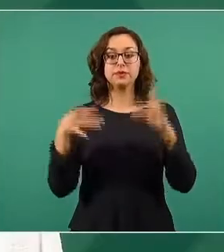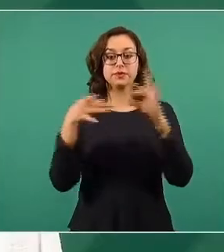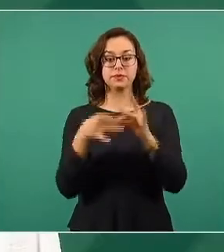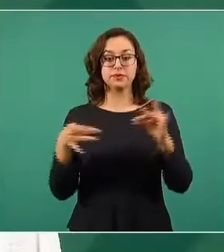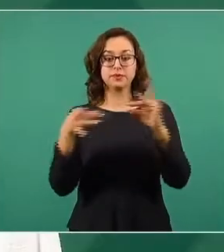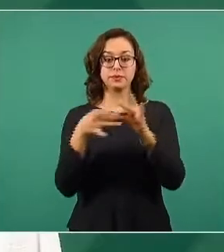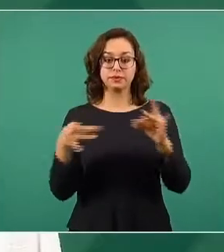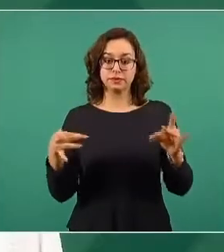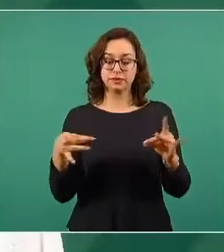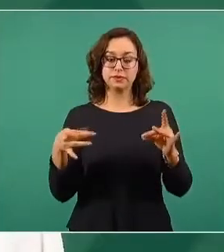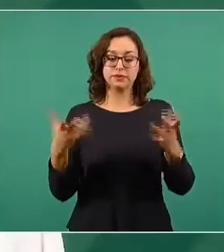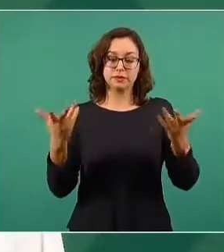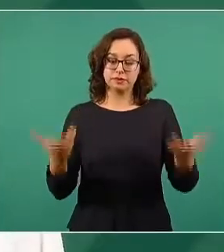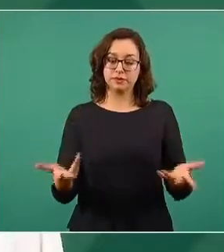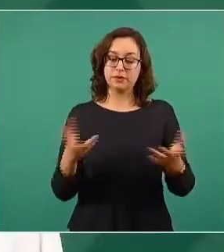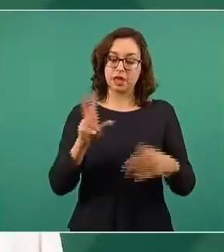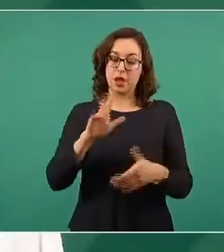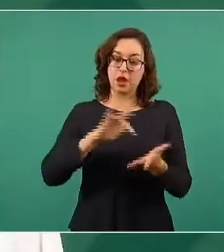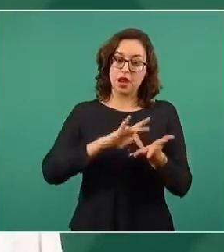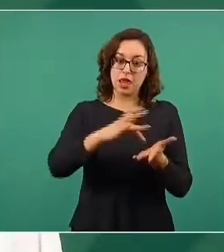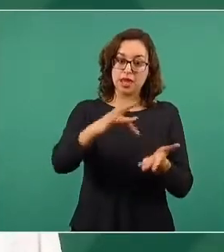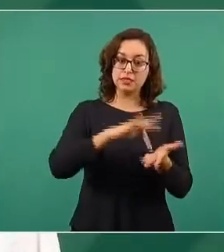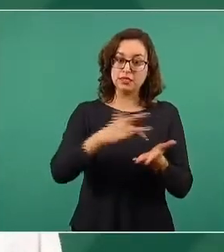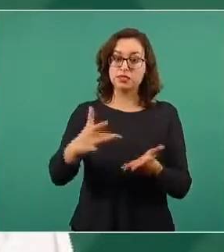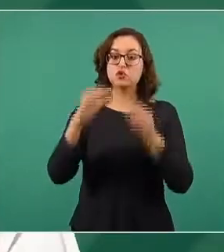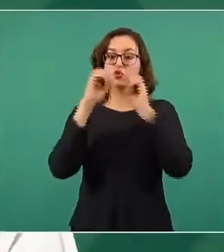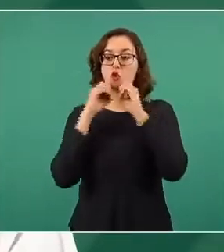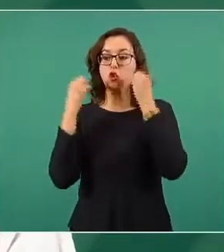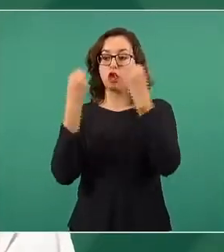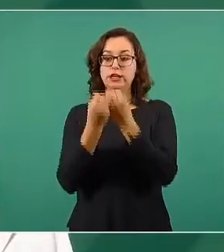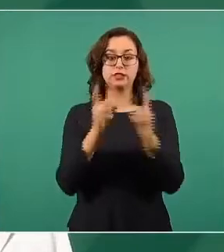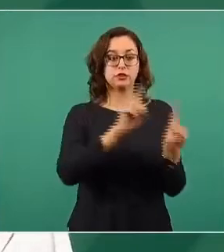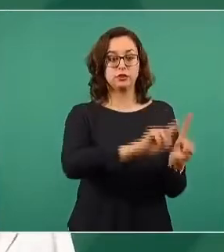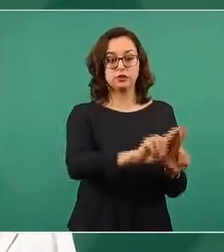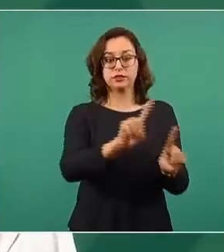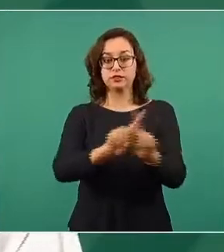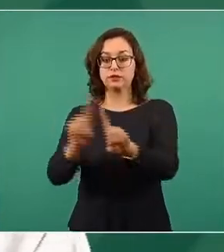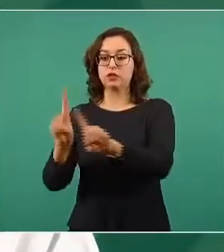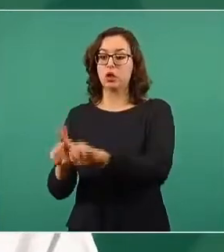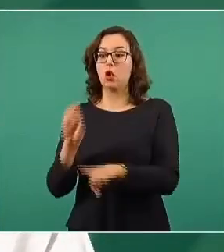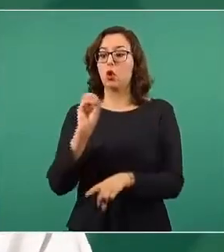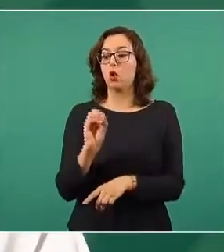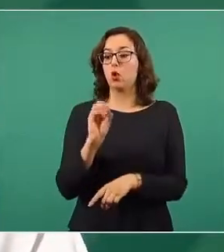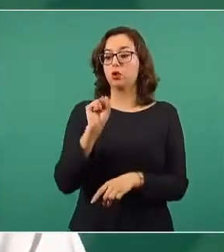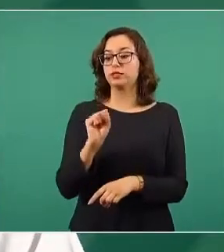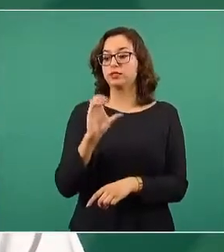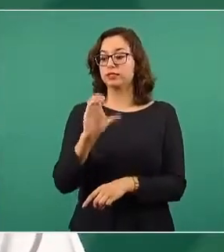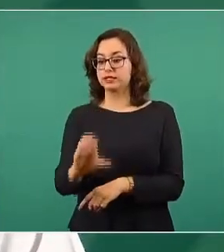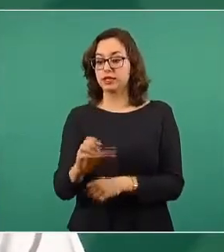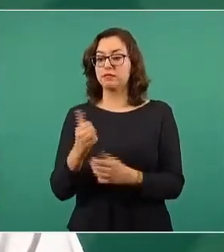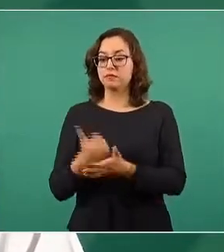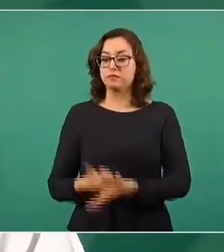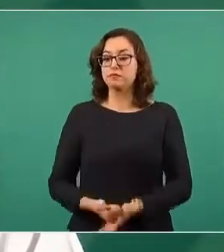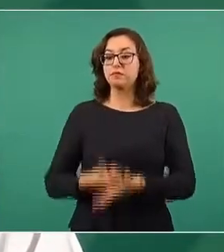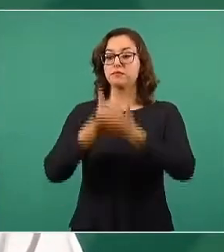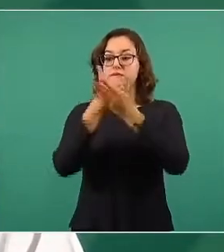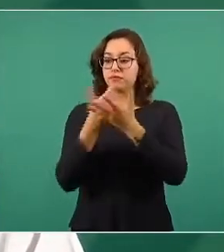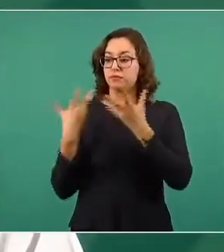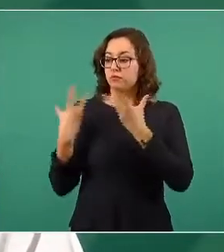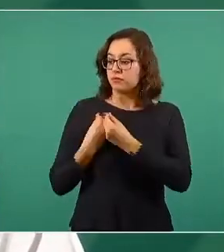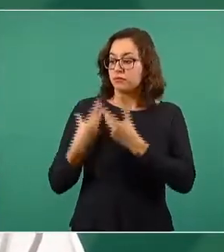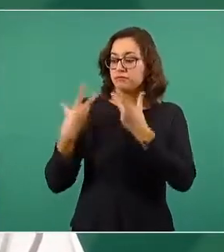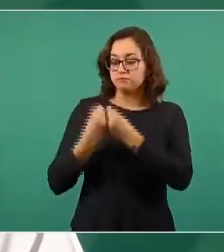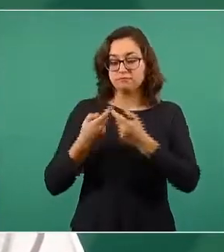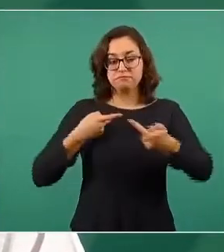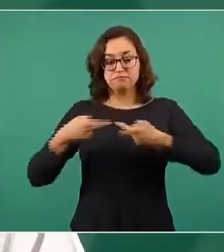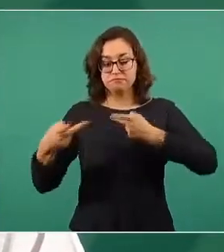un agradecimiento público a las distintas organizaciones de la sociedad civil que nos han estado acompañando en este